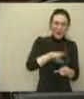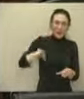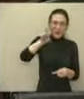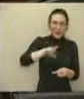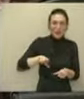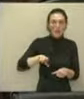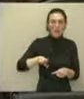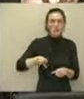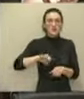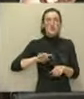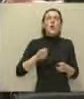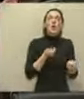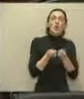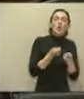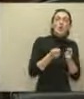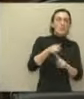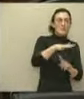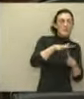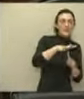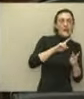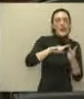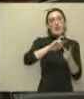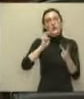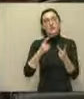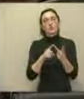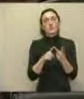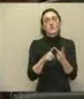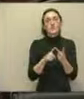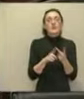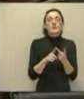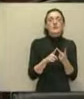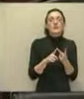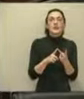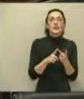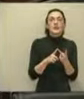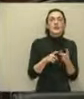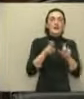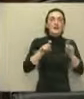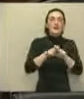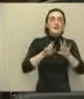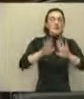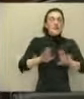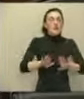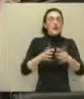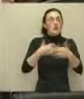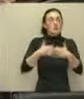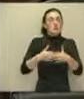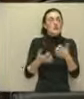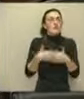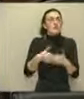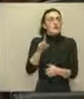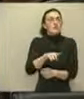contraposición entre el control medioambiental y, digamos, la permanencia de las empresas, o la permanencia de actividad industrial.